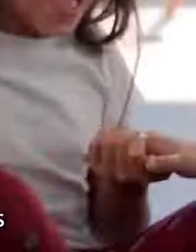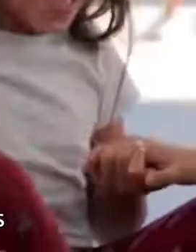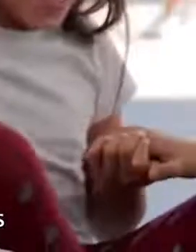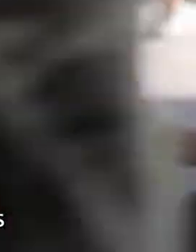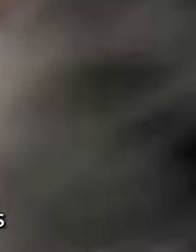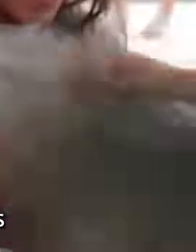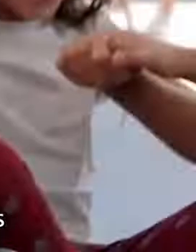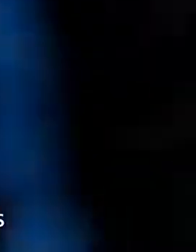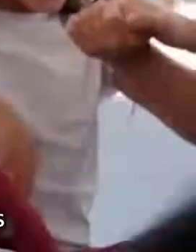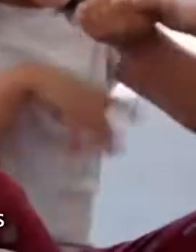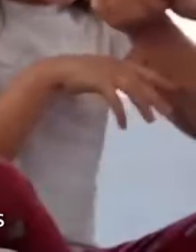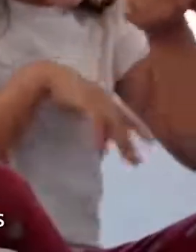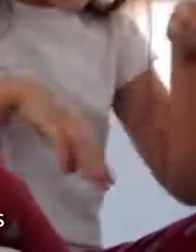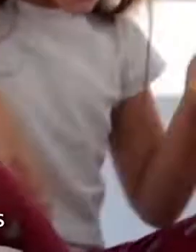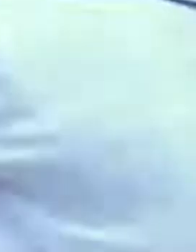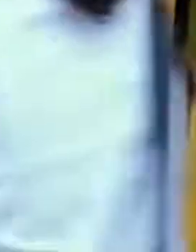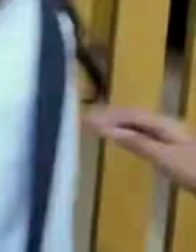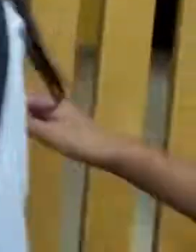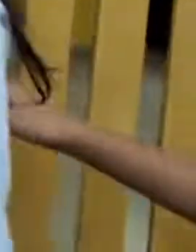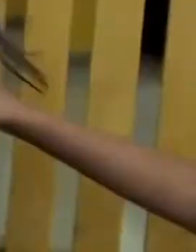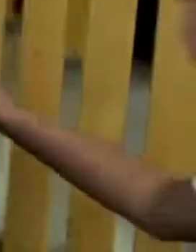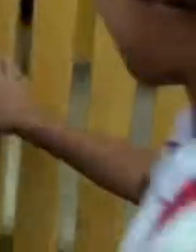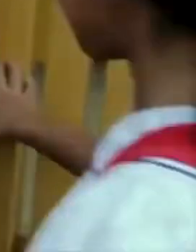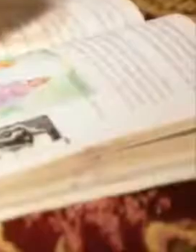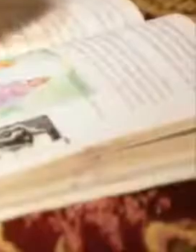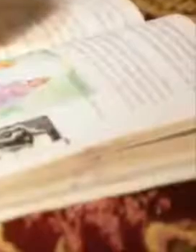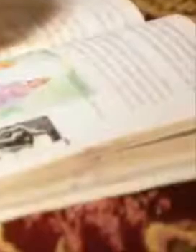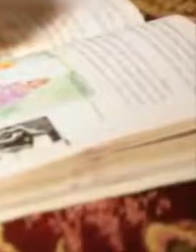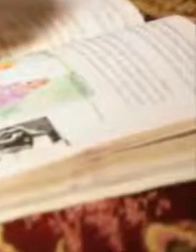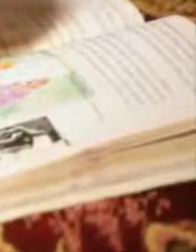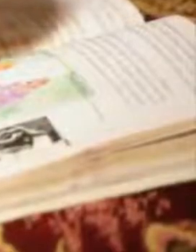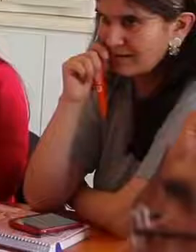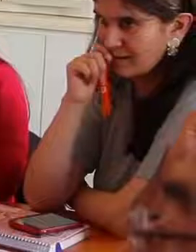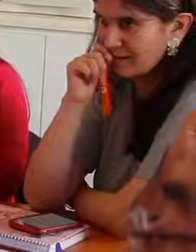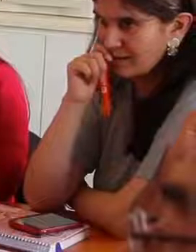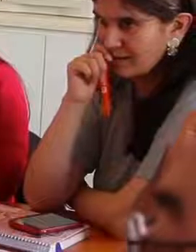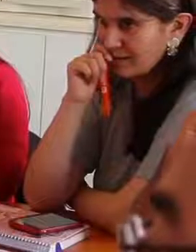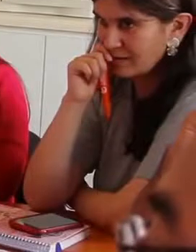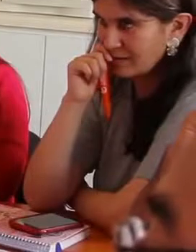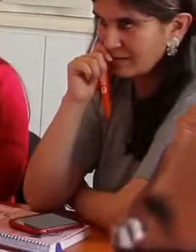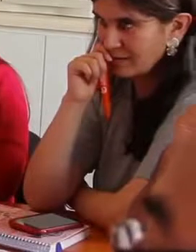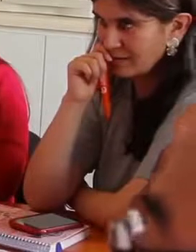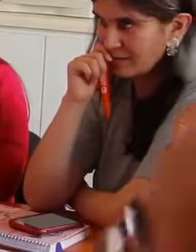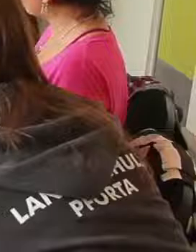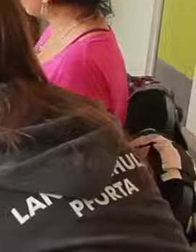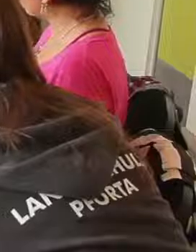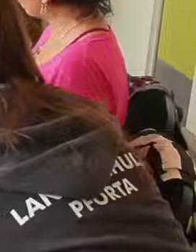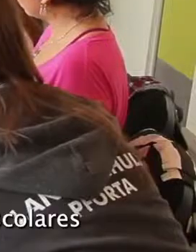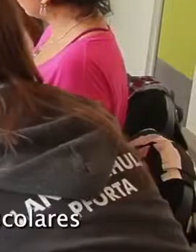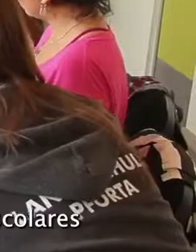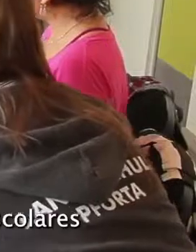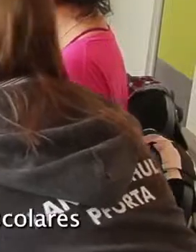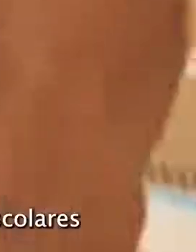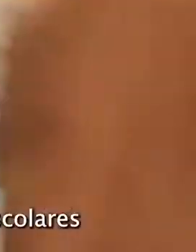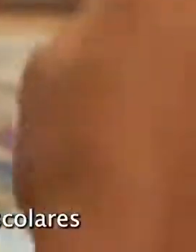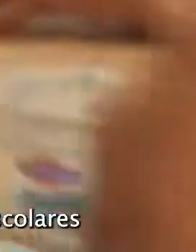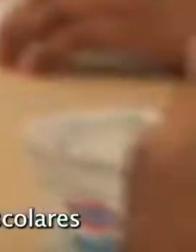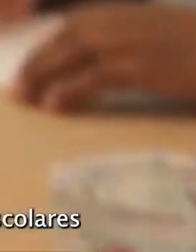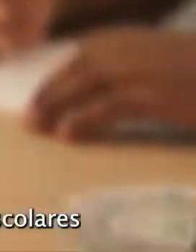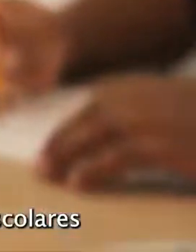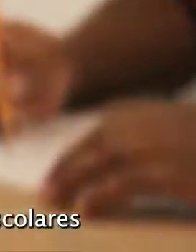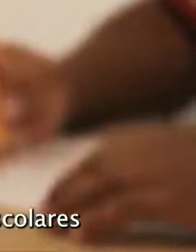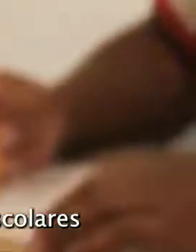Desarrollamos proyectos educativos y culturales en 10 países de Iberoamérica en los que acompañamos a docentes, equipos